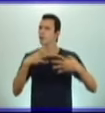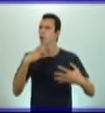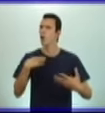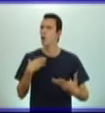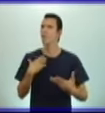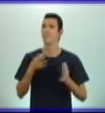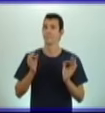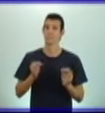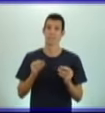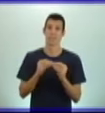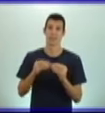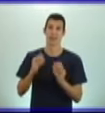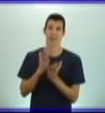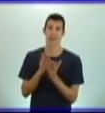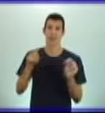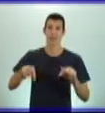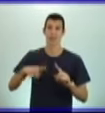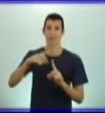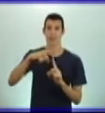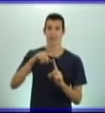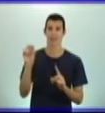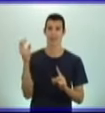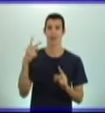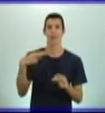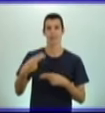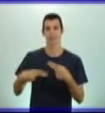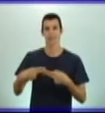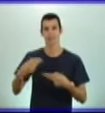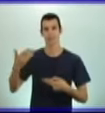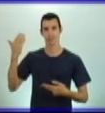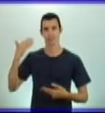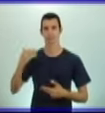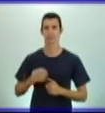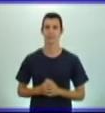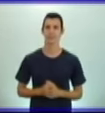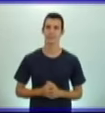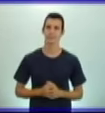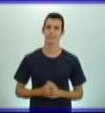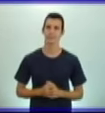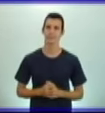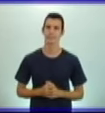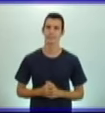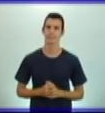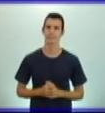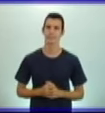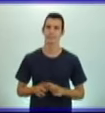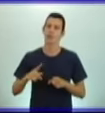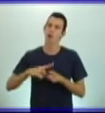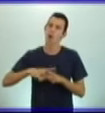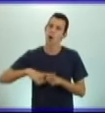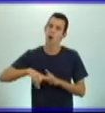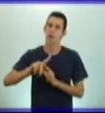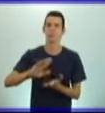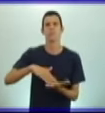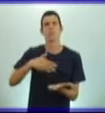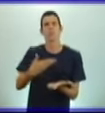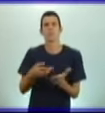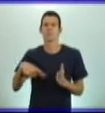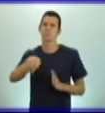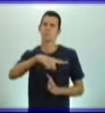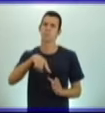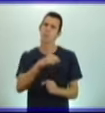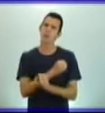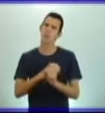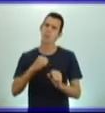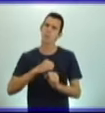de hoy. Continuamos con otra propuesta, que es, haciendo uso de GeoGebra, proponemos también graficar una función modular